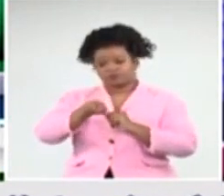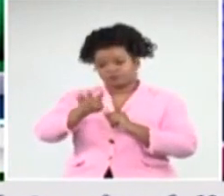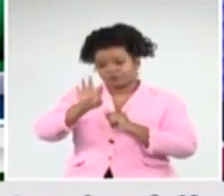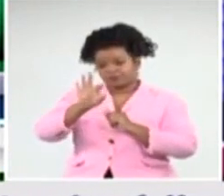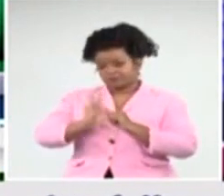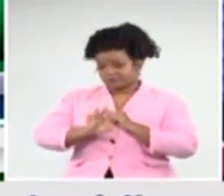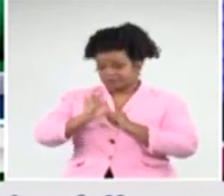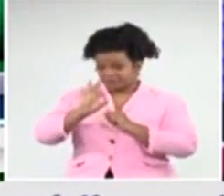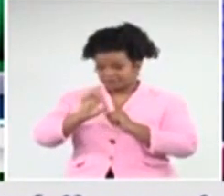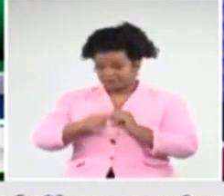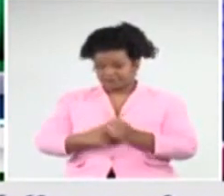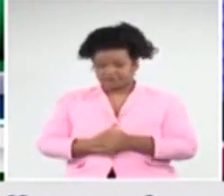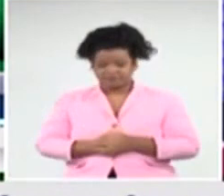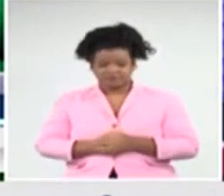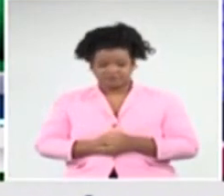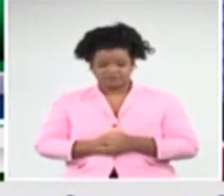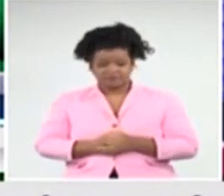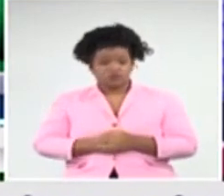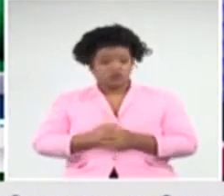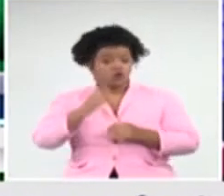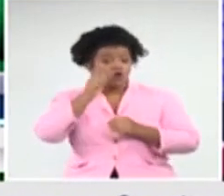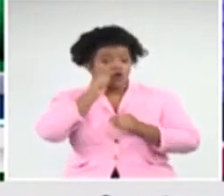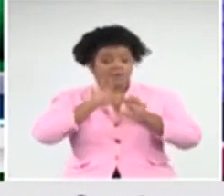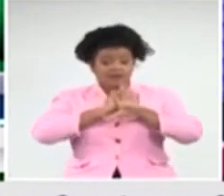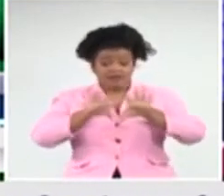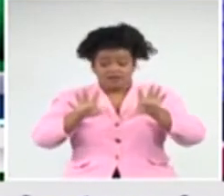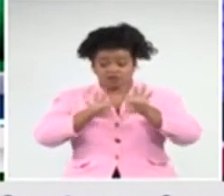51,4%. El masculino ya en el acumulado